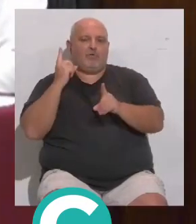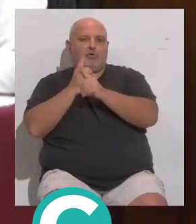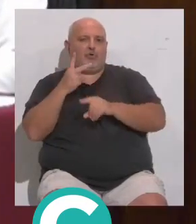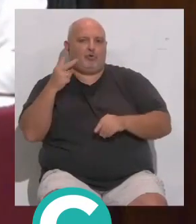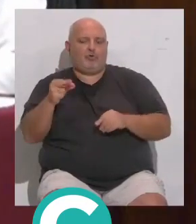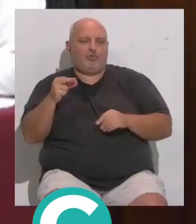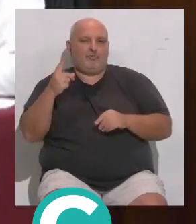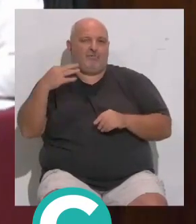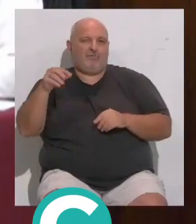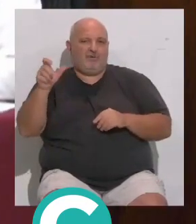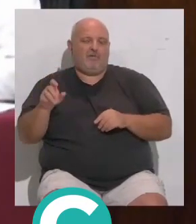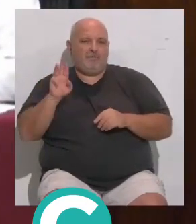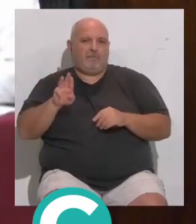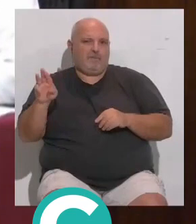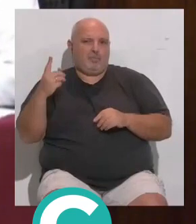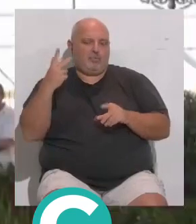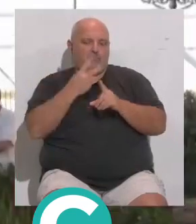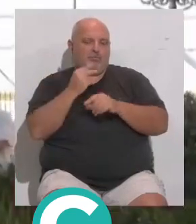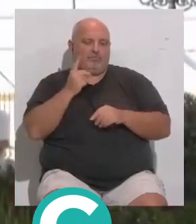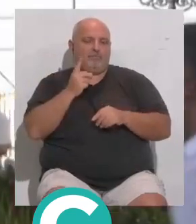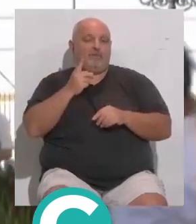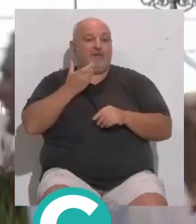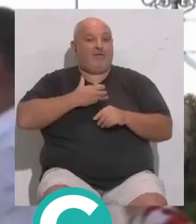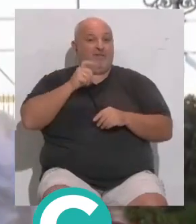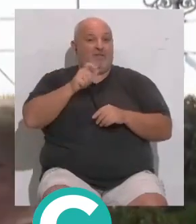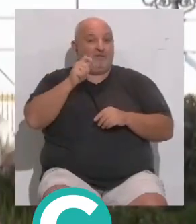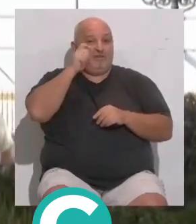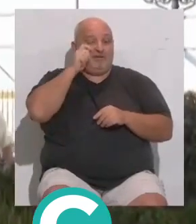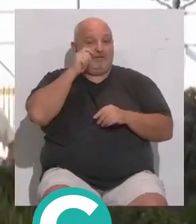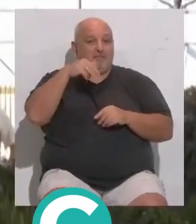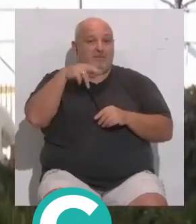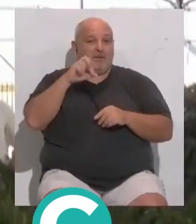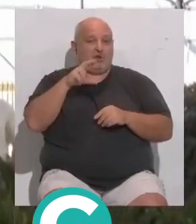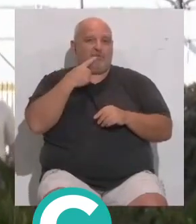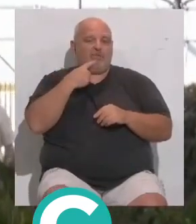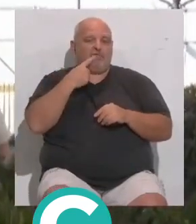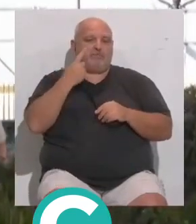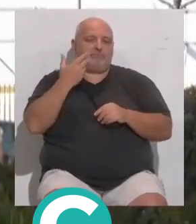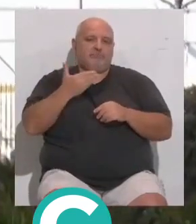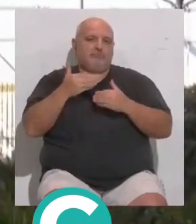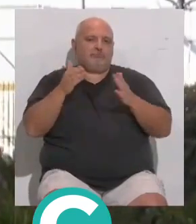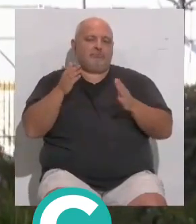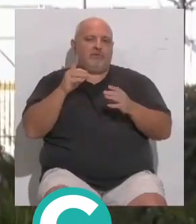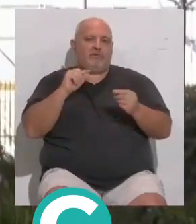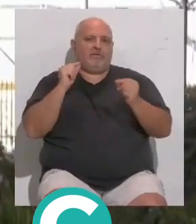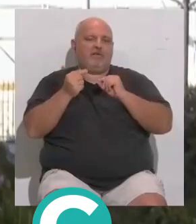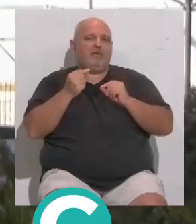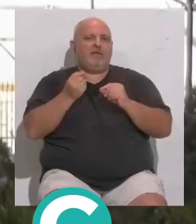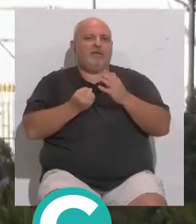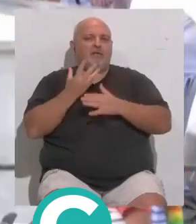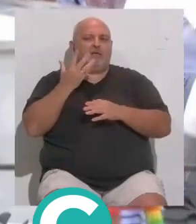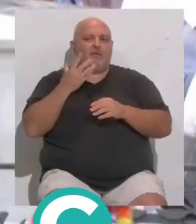oposición del edil no adscrito y del Partido Popular. La concejala de Turismo, Montemayor Mures, ha defendido la apertura de este debate que se ha